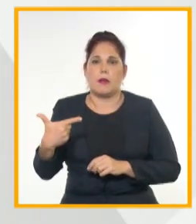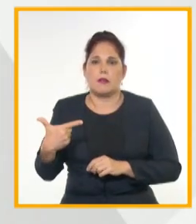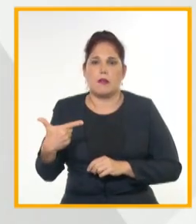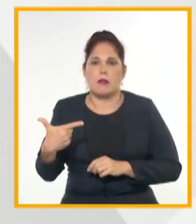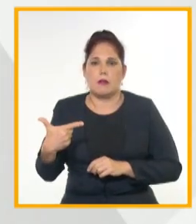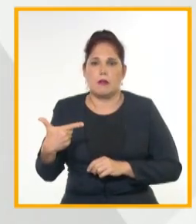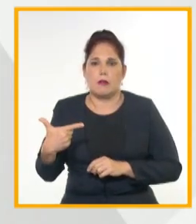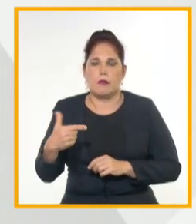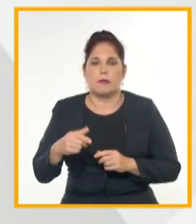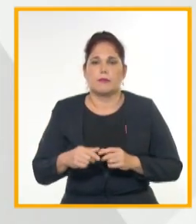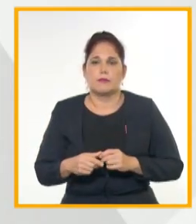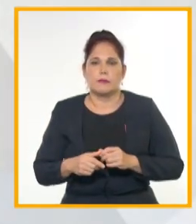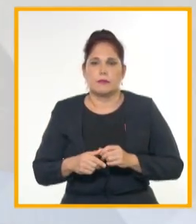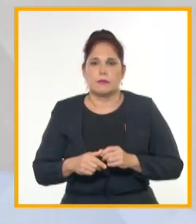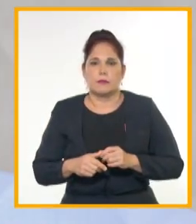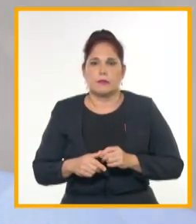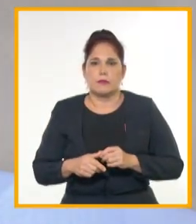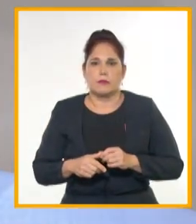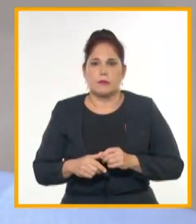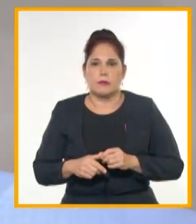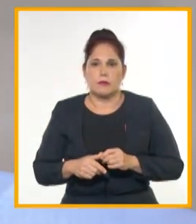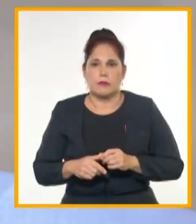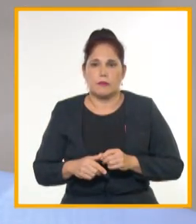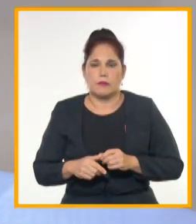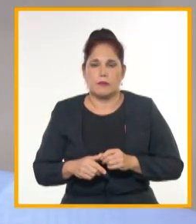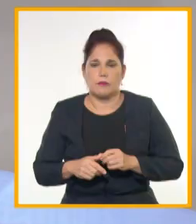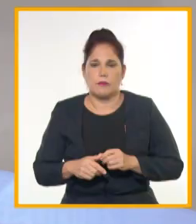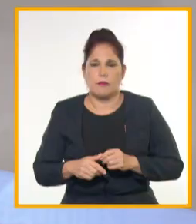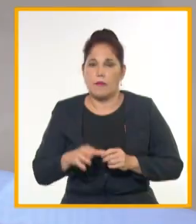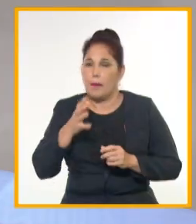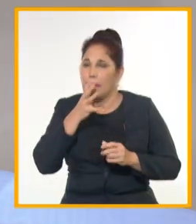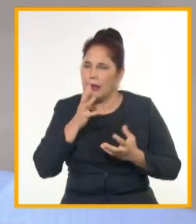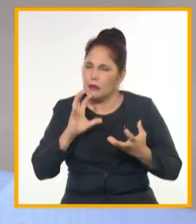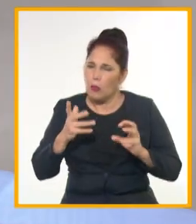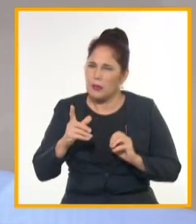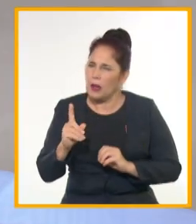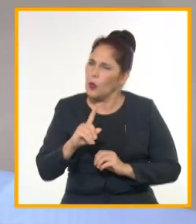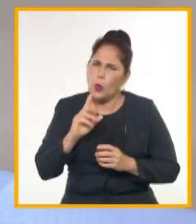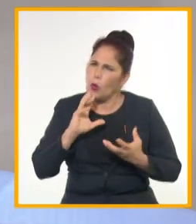de Estados Unidos. Fíjense, parece complicado,